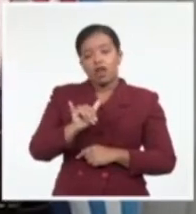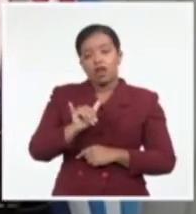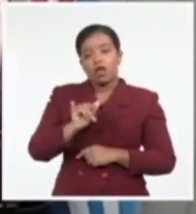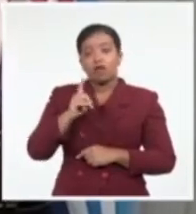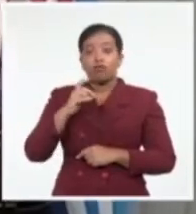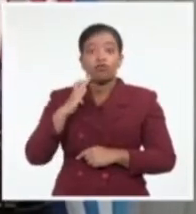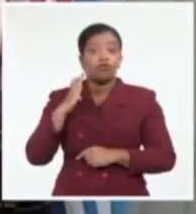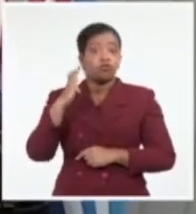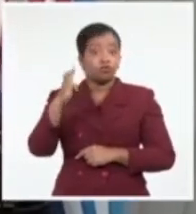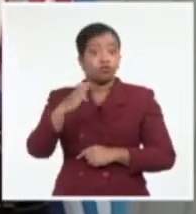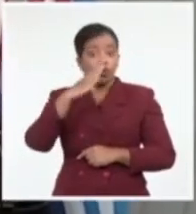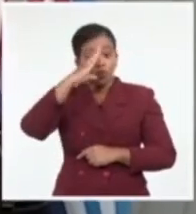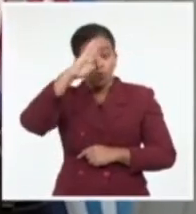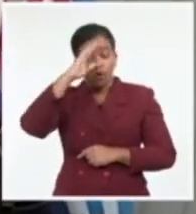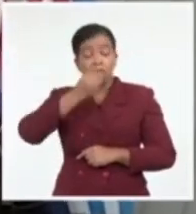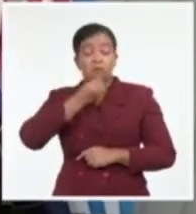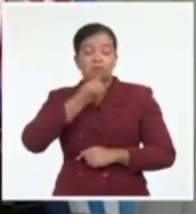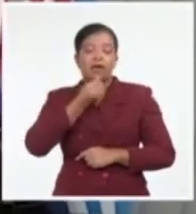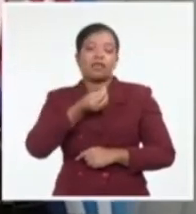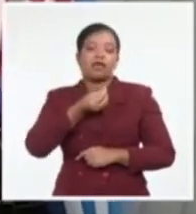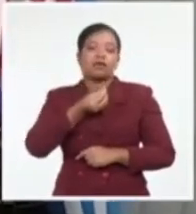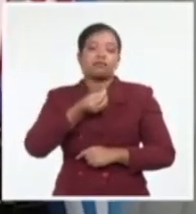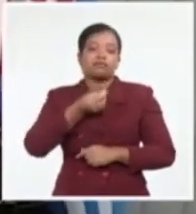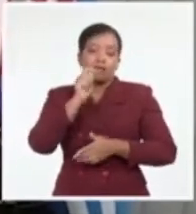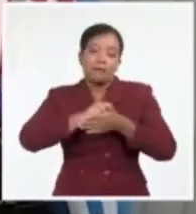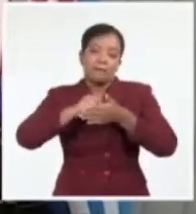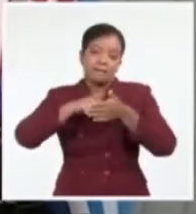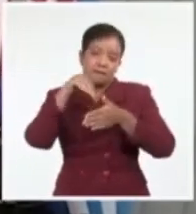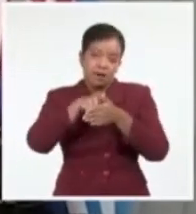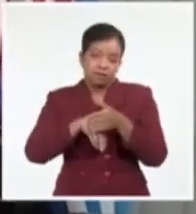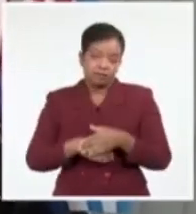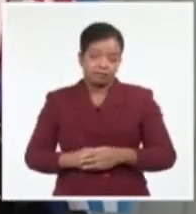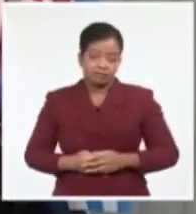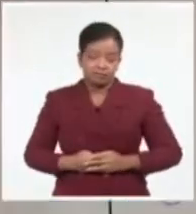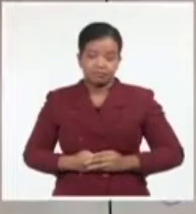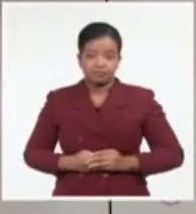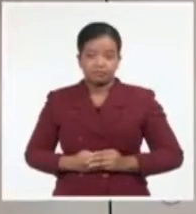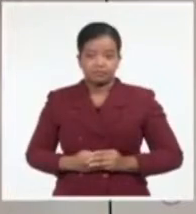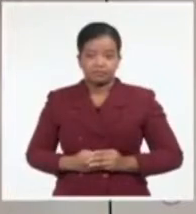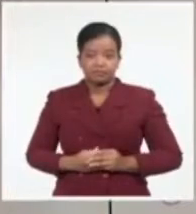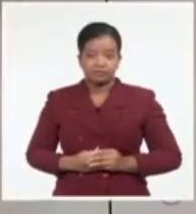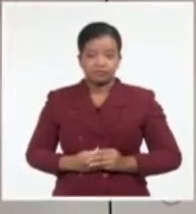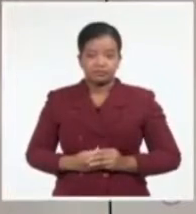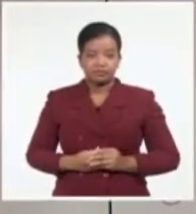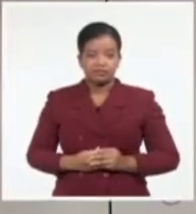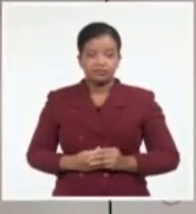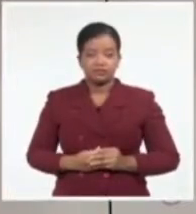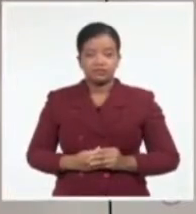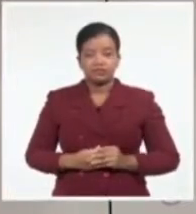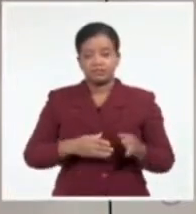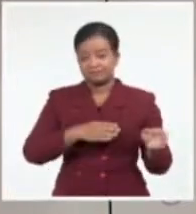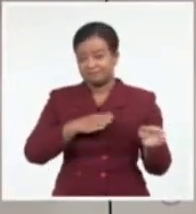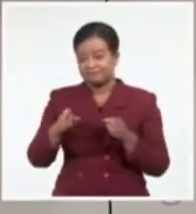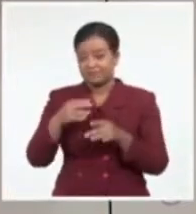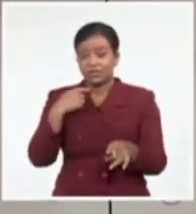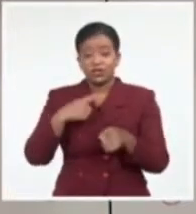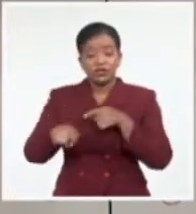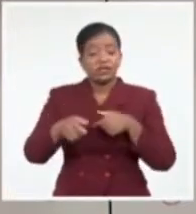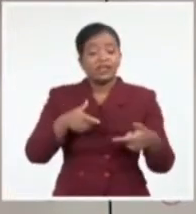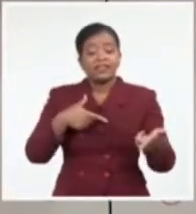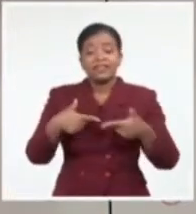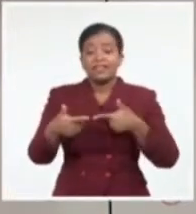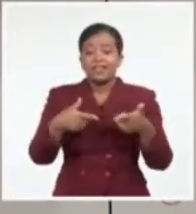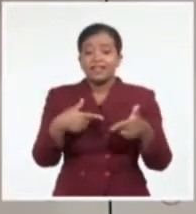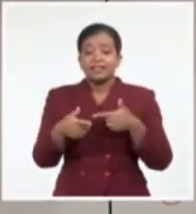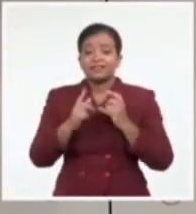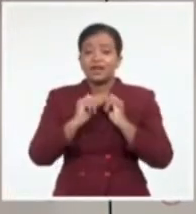tener la responsabilidad y oportunidades que no se aparecían en el código anterior. Y el tenista Roger Federer confirmó en rueda